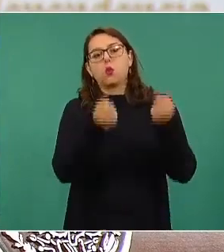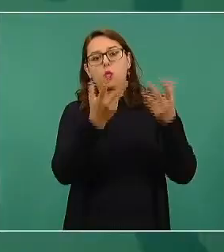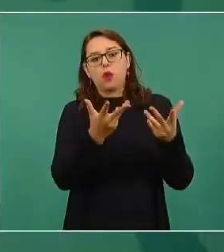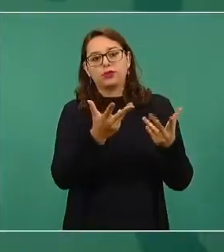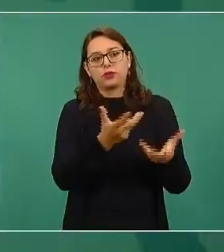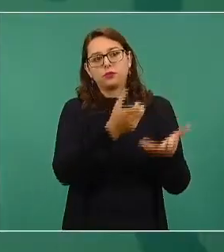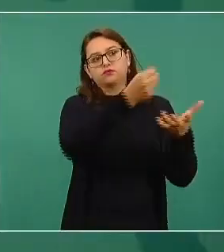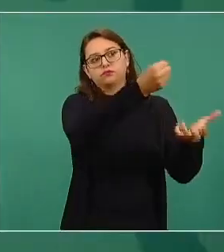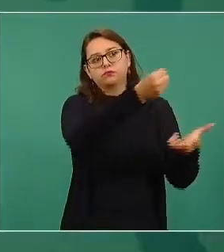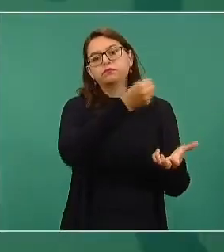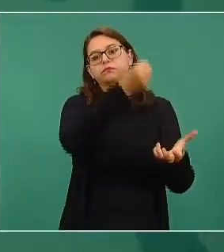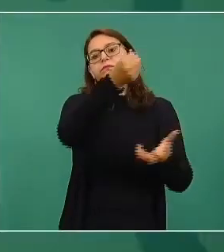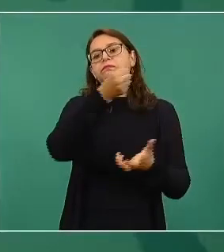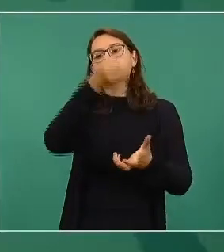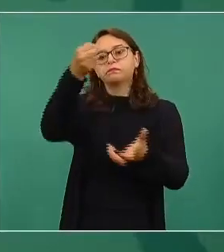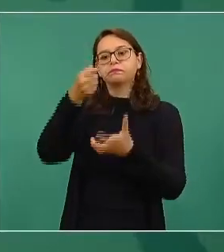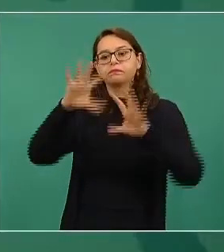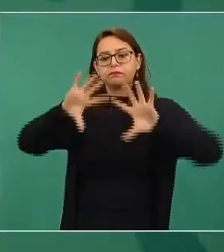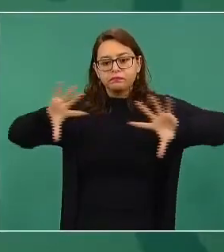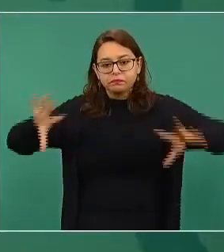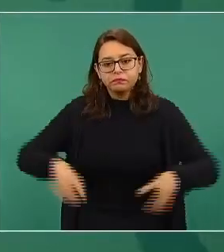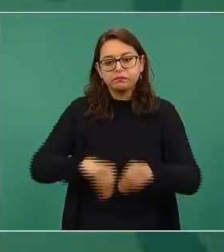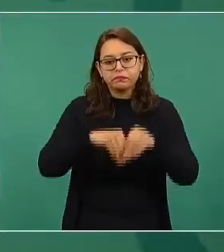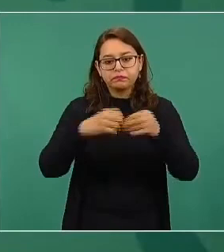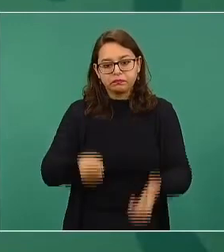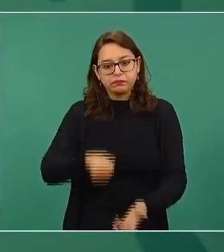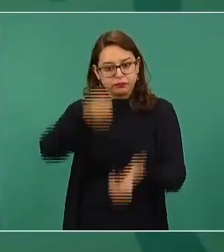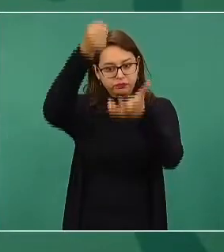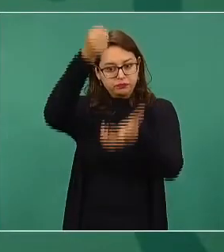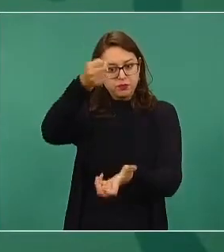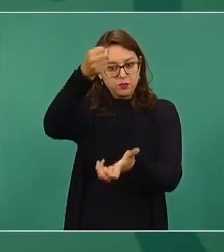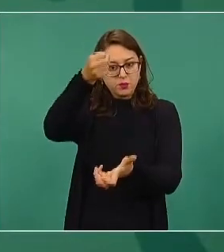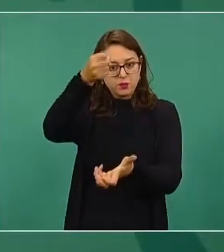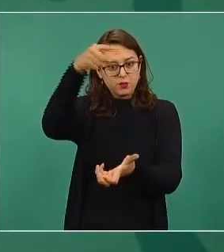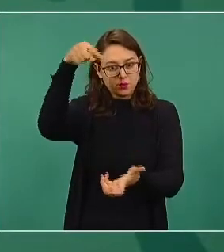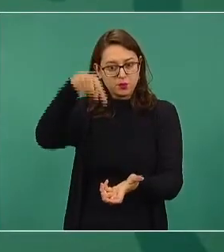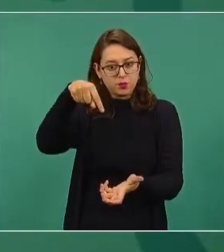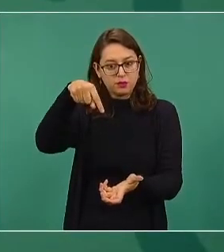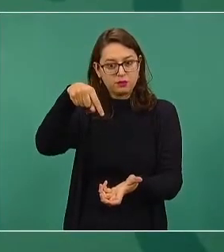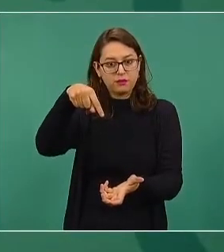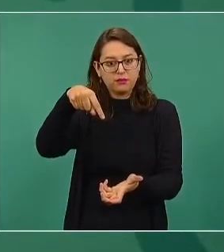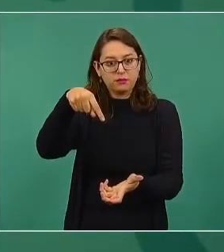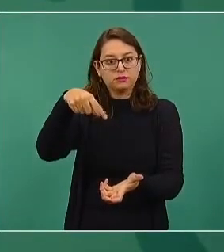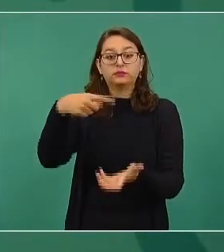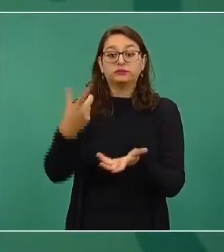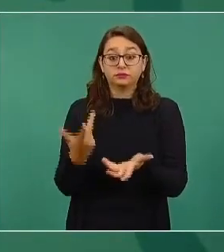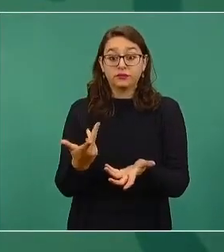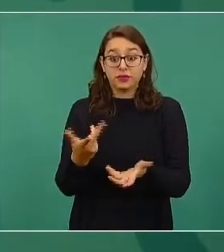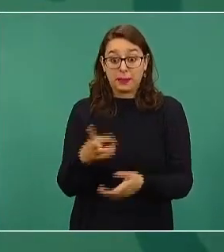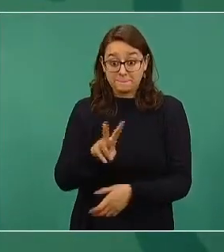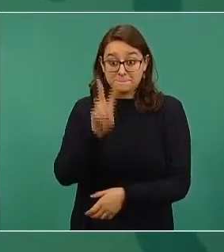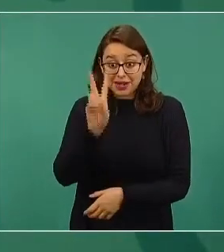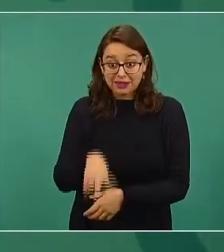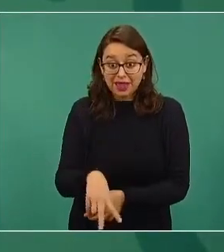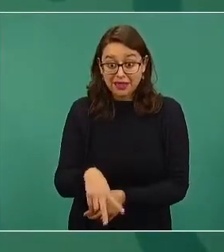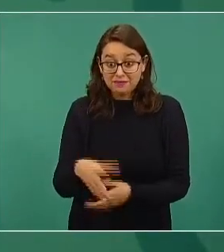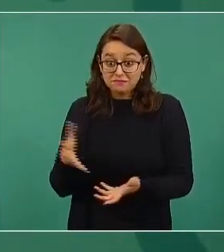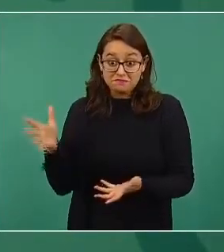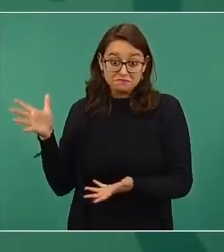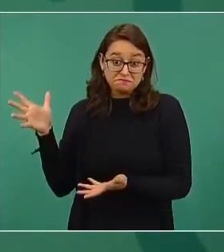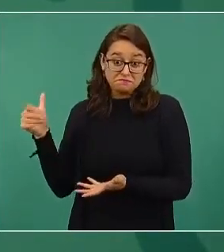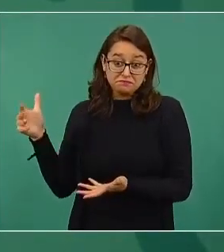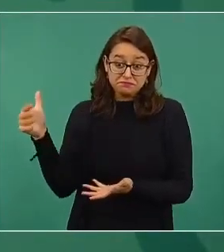su PIB. Esto de lograrse, significaría